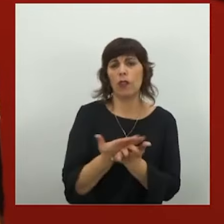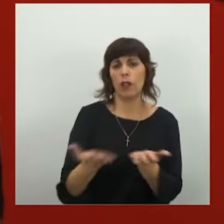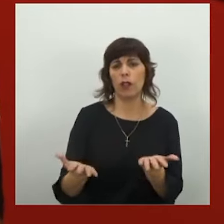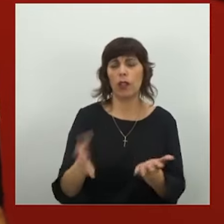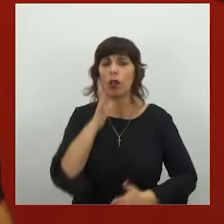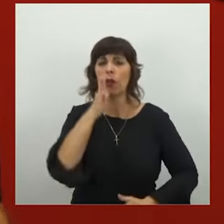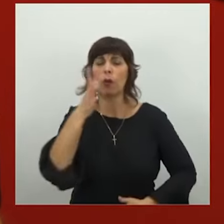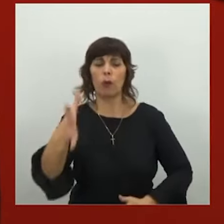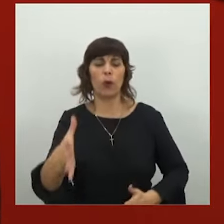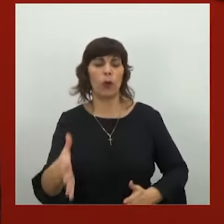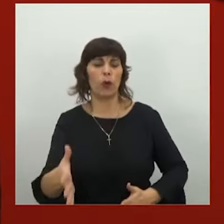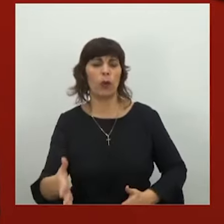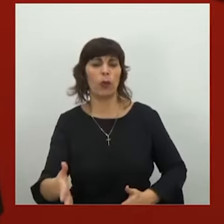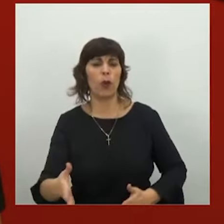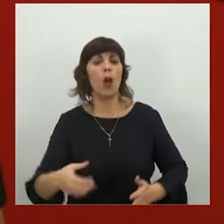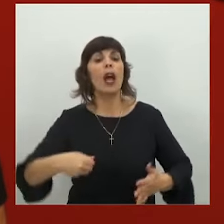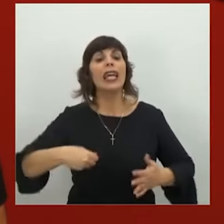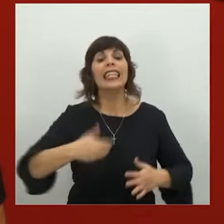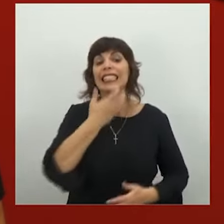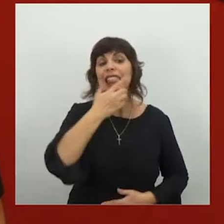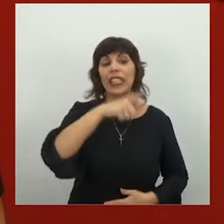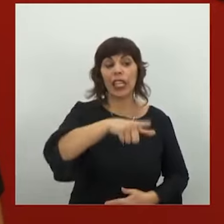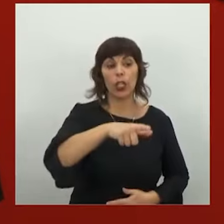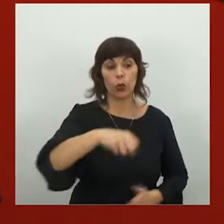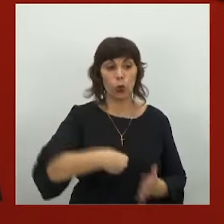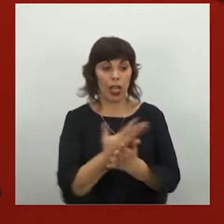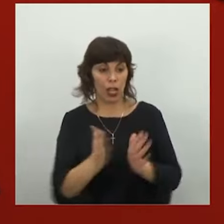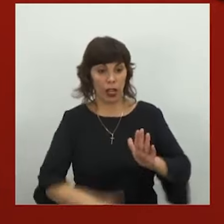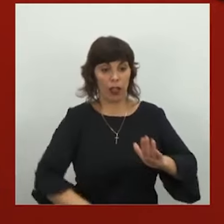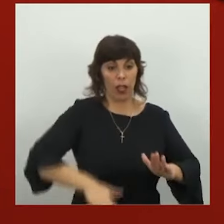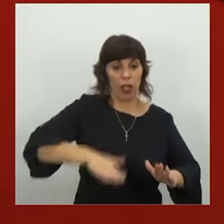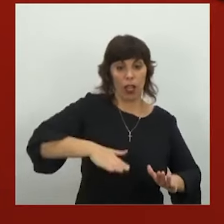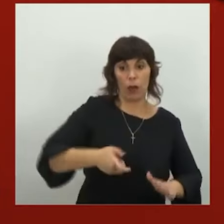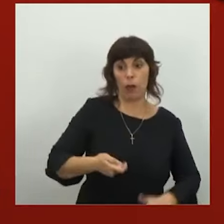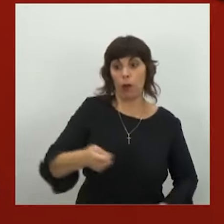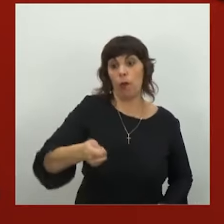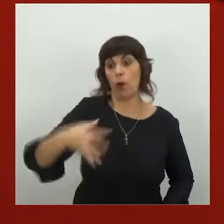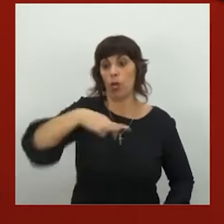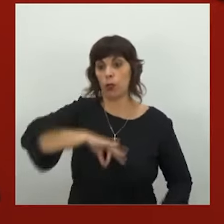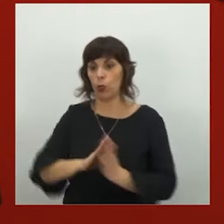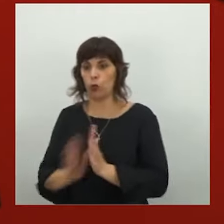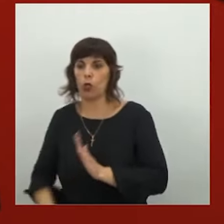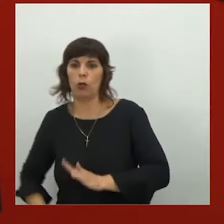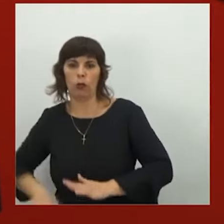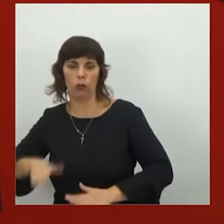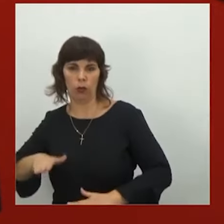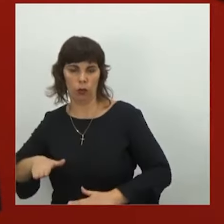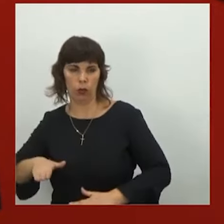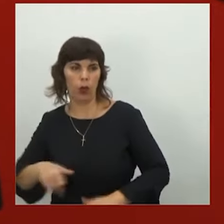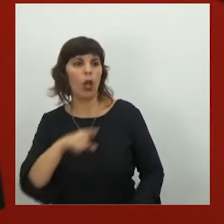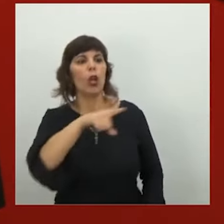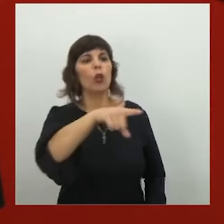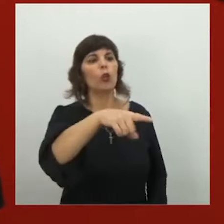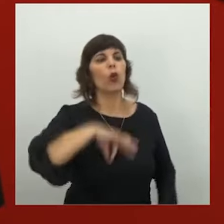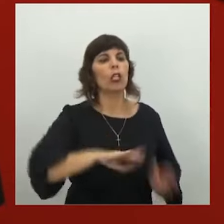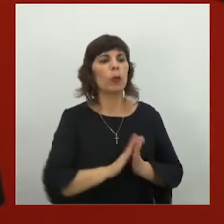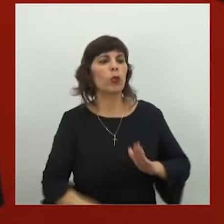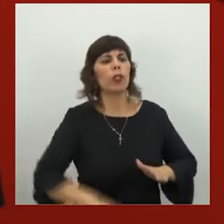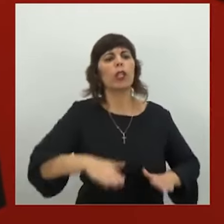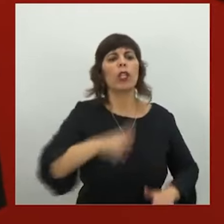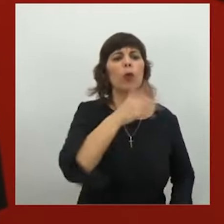Jesucristo te llena con el Espíritu Santo. ¿Cómo te llena Dios con el Espíritu Santo? ¿Por tu propio esfuerzo?